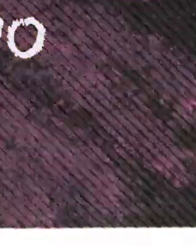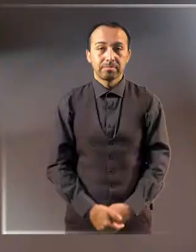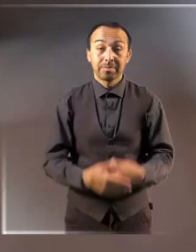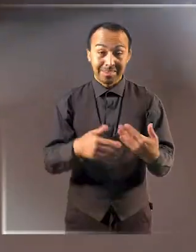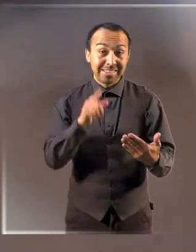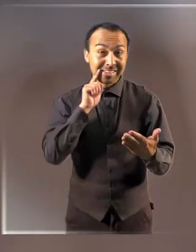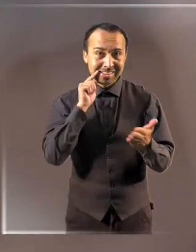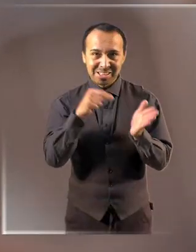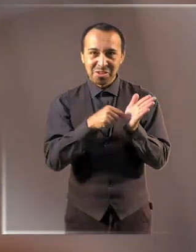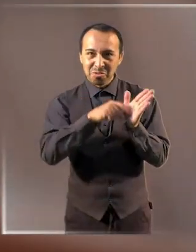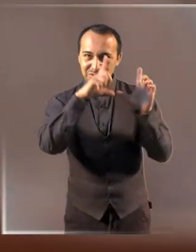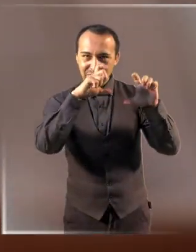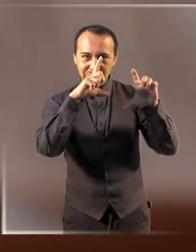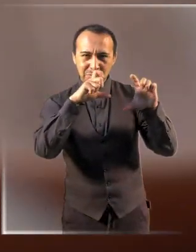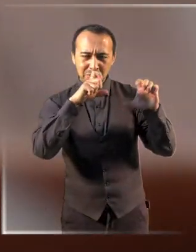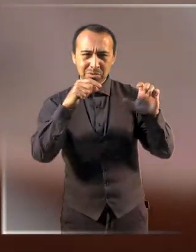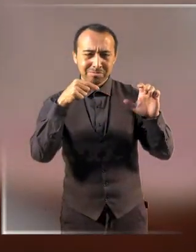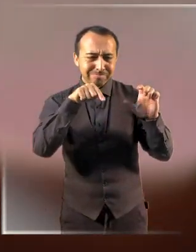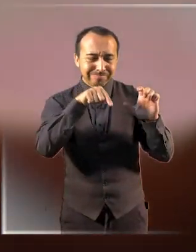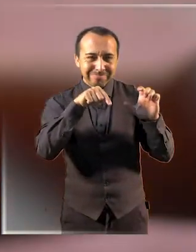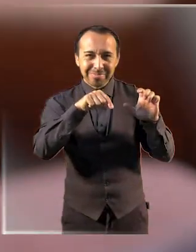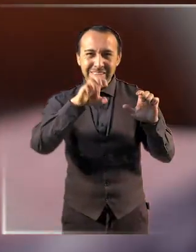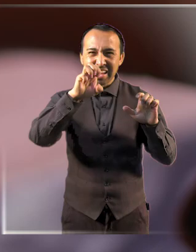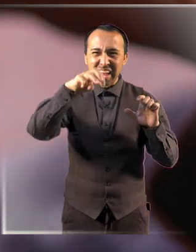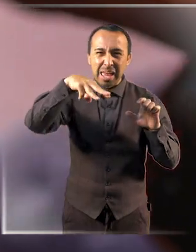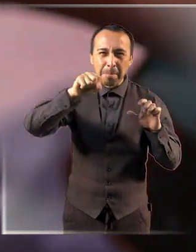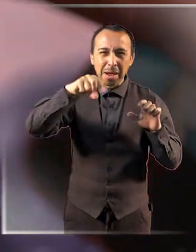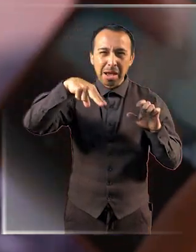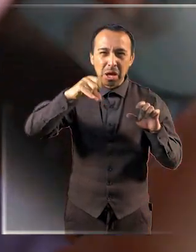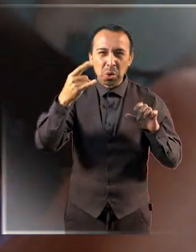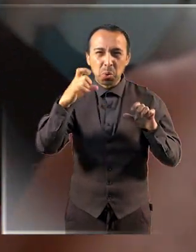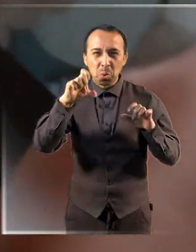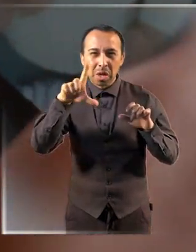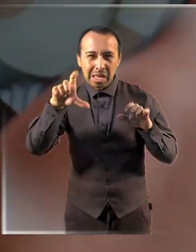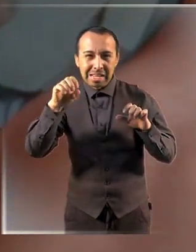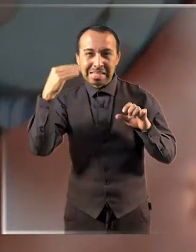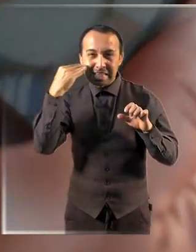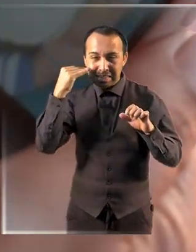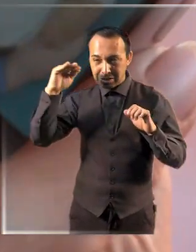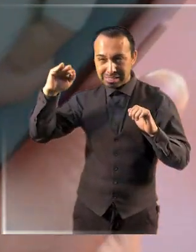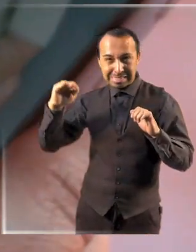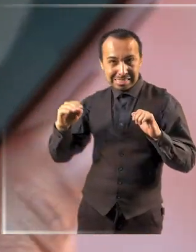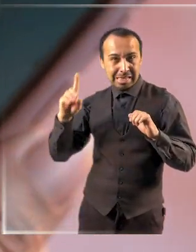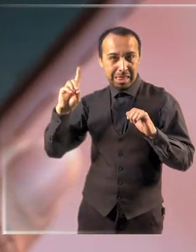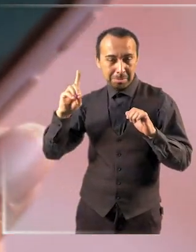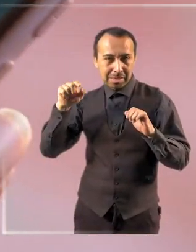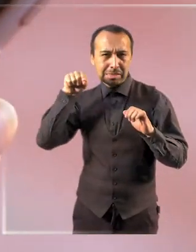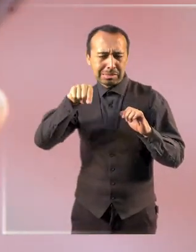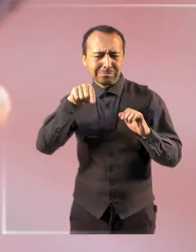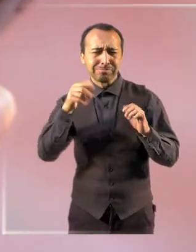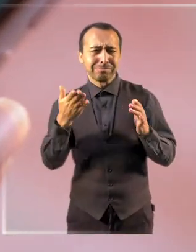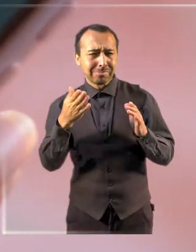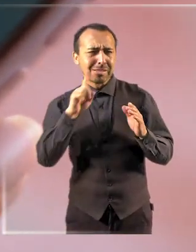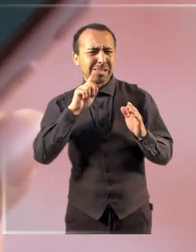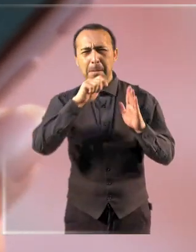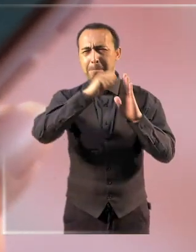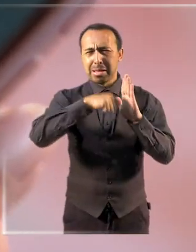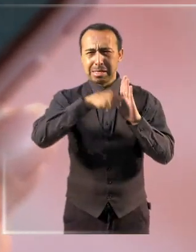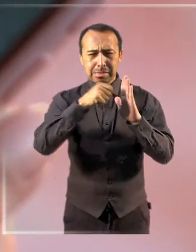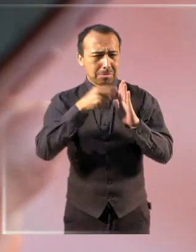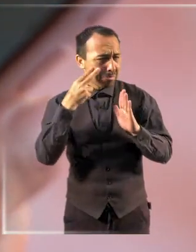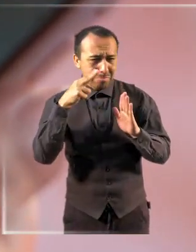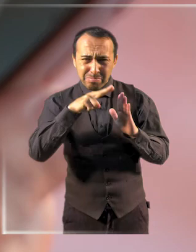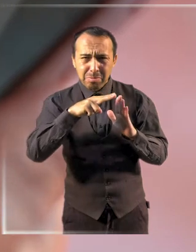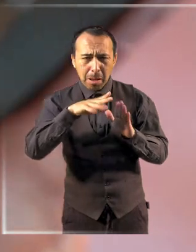Mira, aquí tengo una foto de Emanuel cuando estaba recién... Alquimistas, niños y niñas transforman el mundo. Pero no se le nota sus piernas, ¿viste? Como que